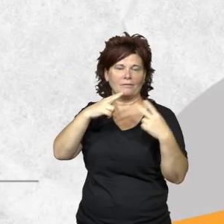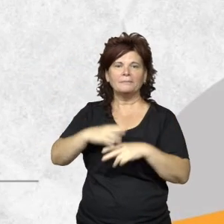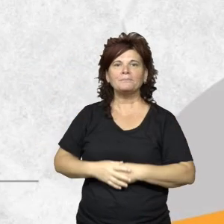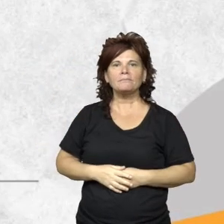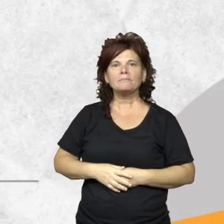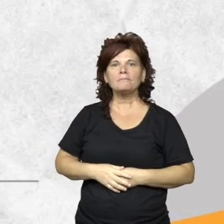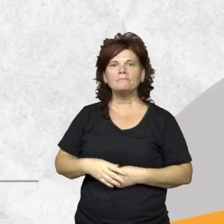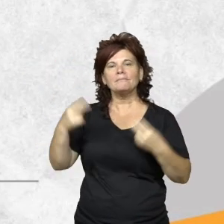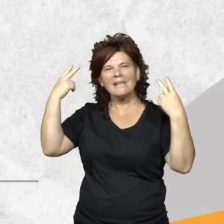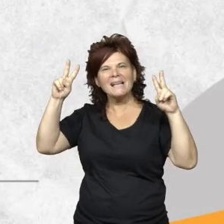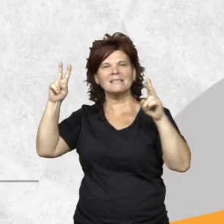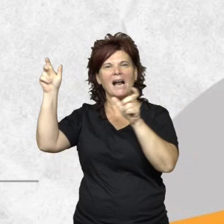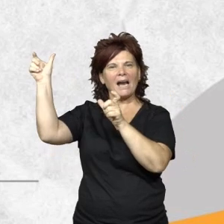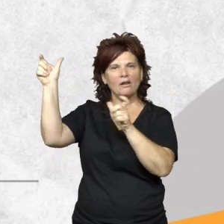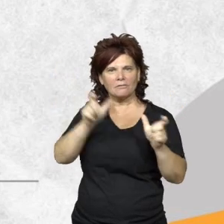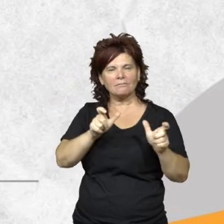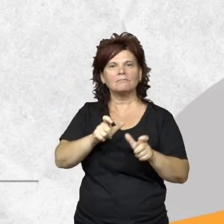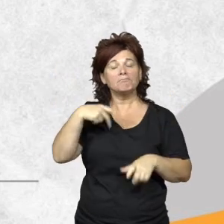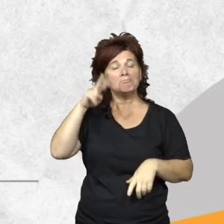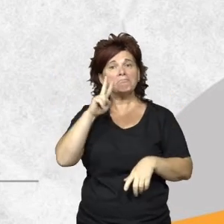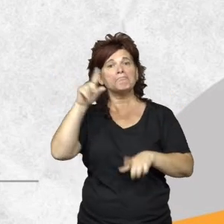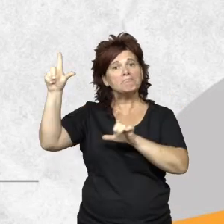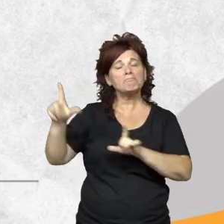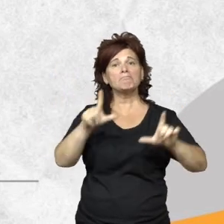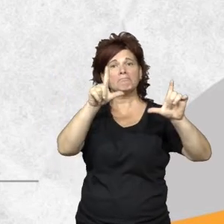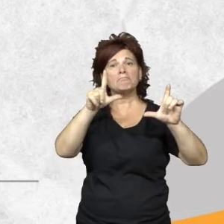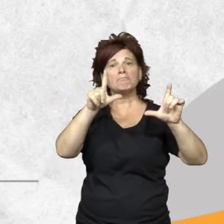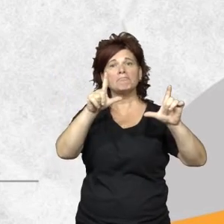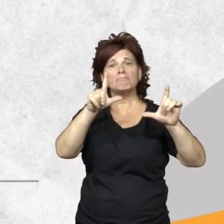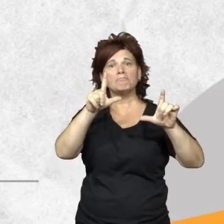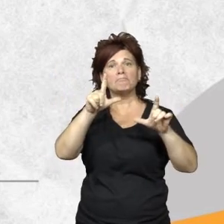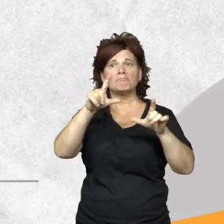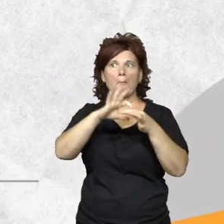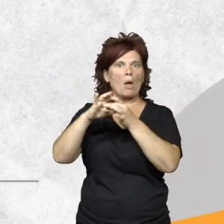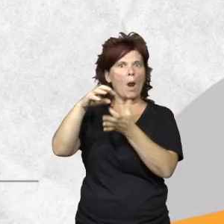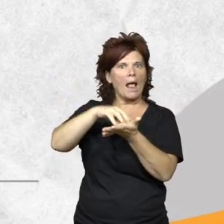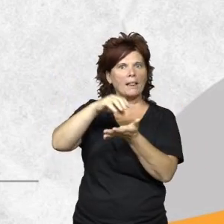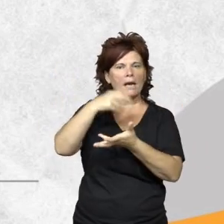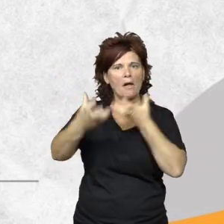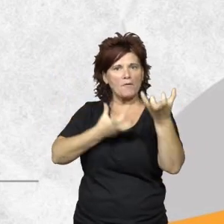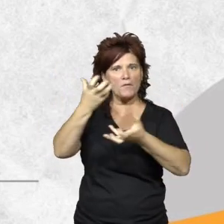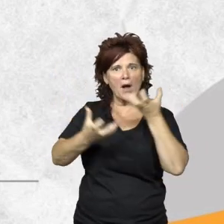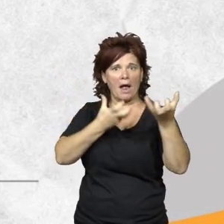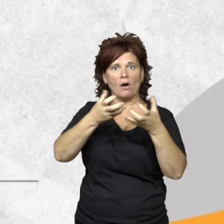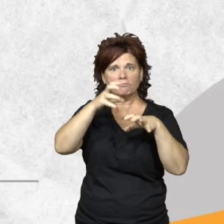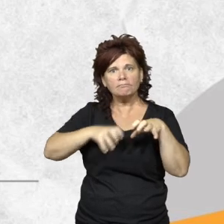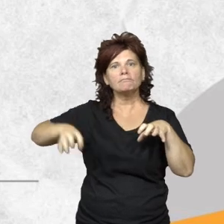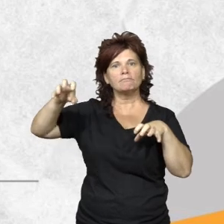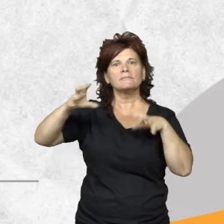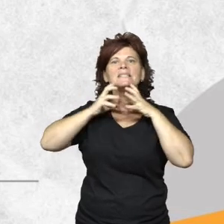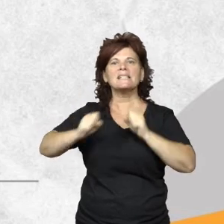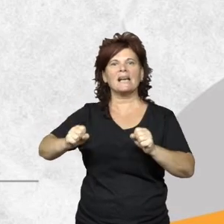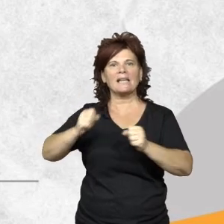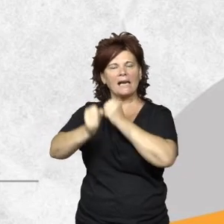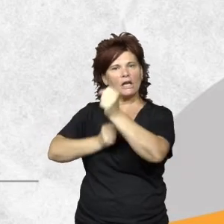De hecho, entonces podemos observar en la página del Gobierno de la Provincia de Tierra del Fuego, en la Secretaría de Industria, que